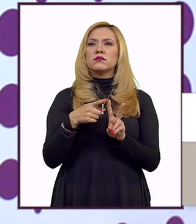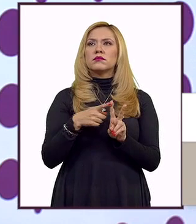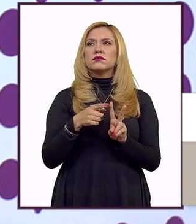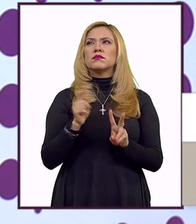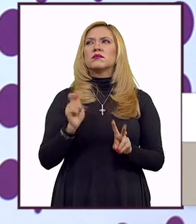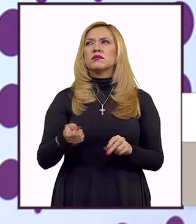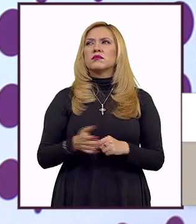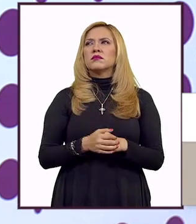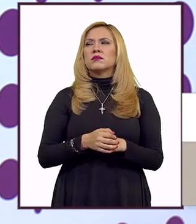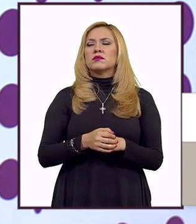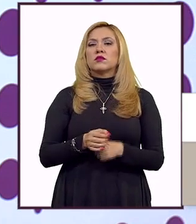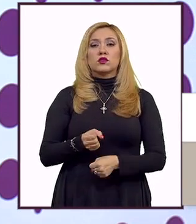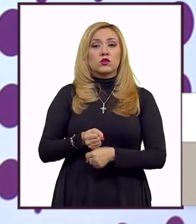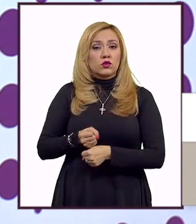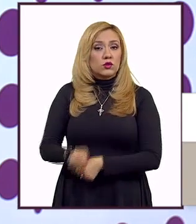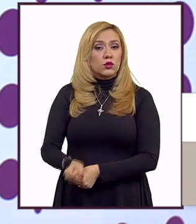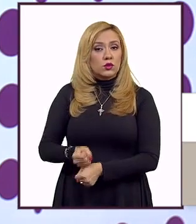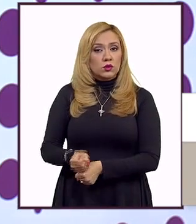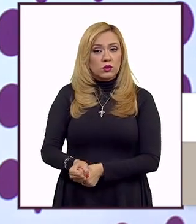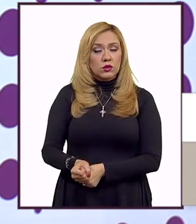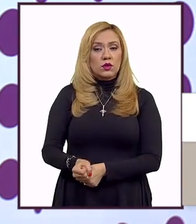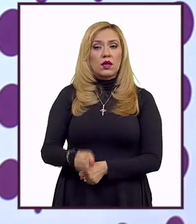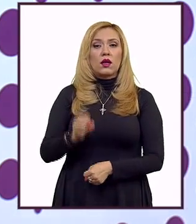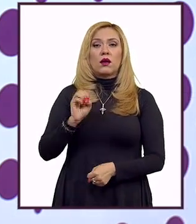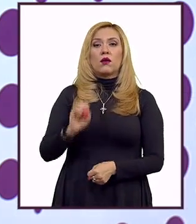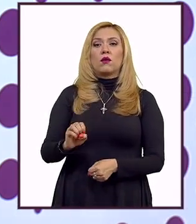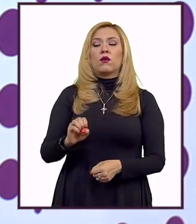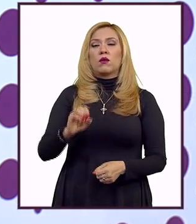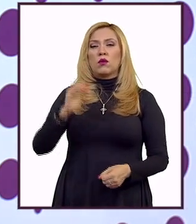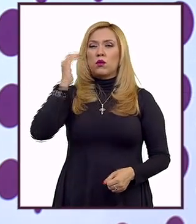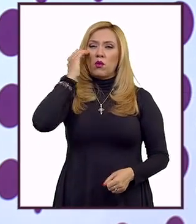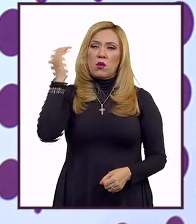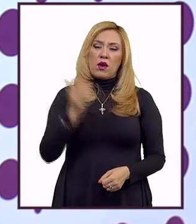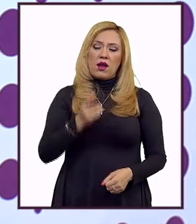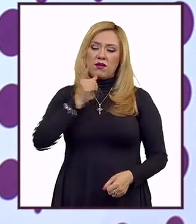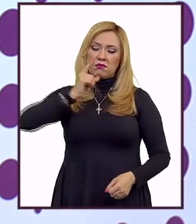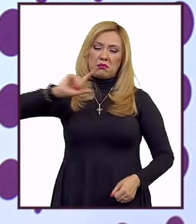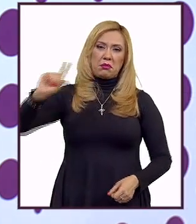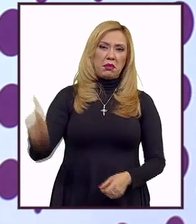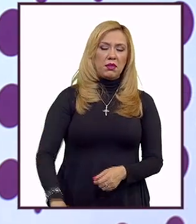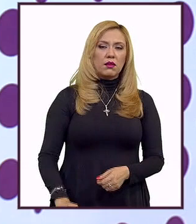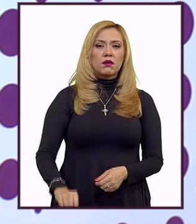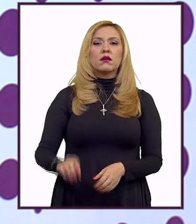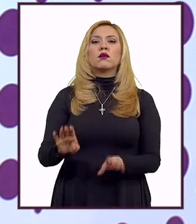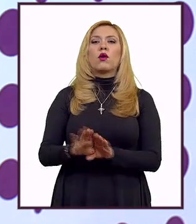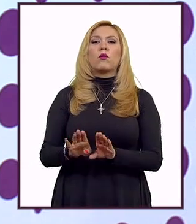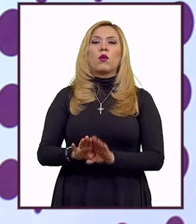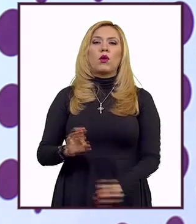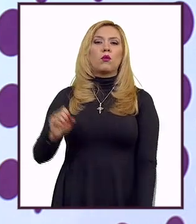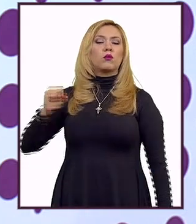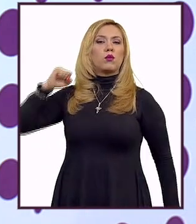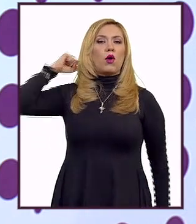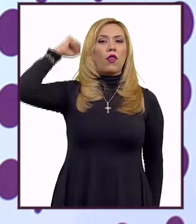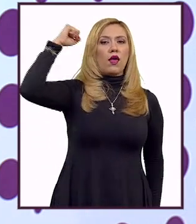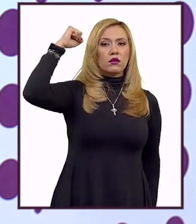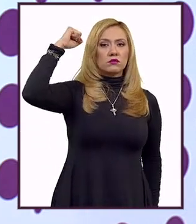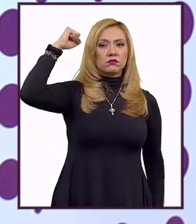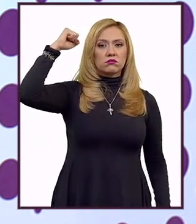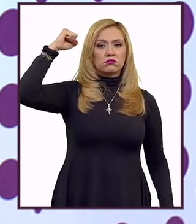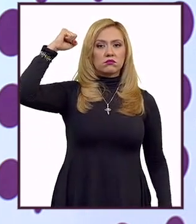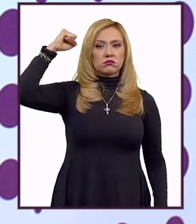que la tortura o el trato o pena cruel, inhumana y degradante, ejercerla es una relación de poder, ¿no? Del